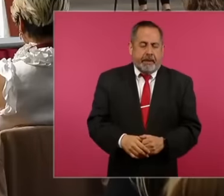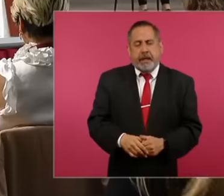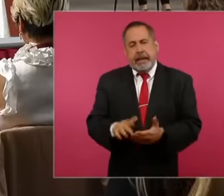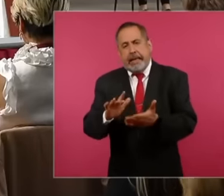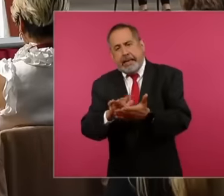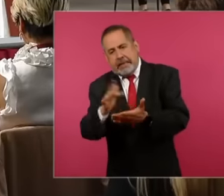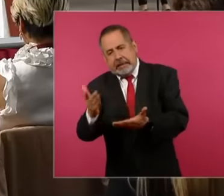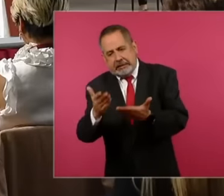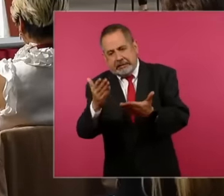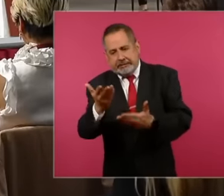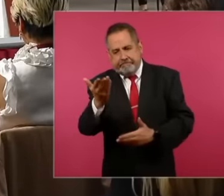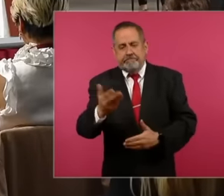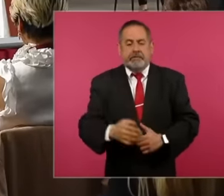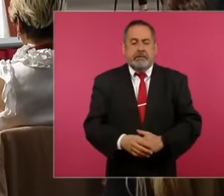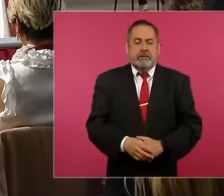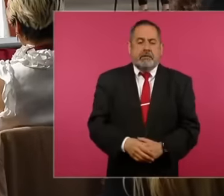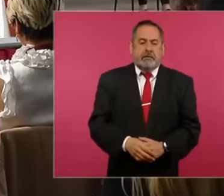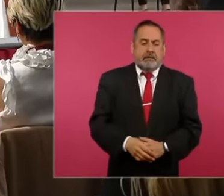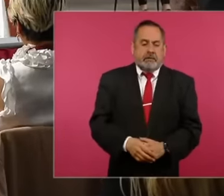Gracias.